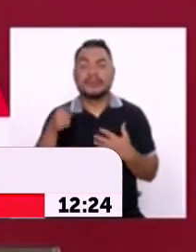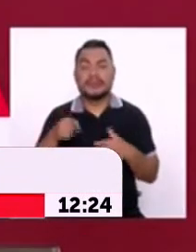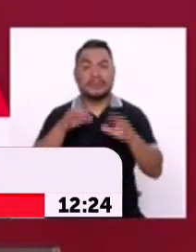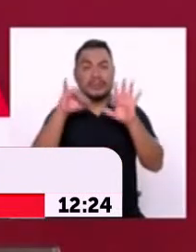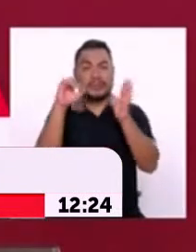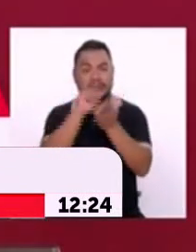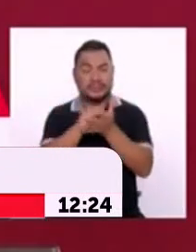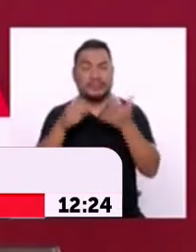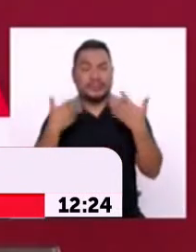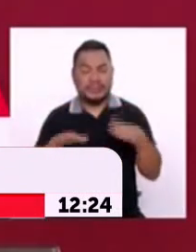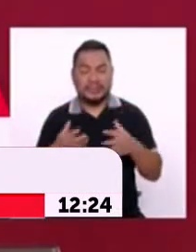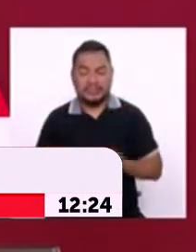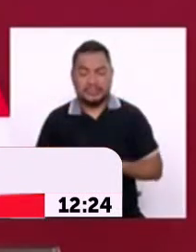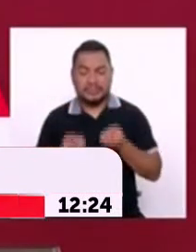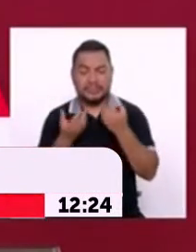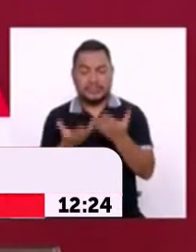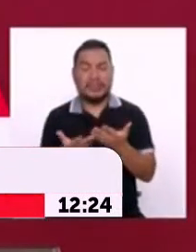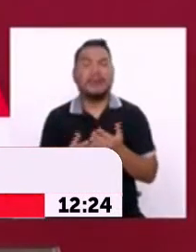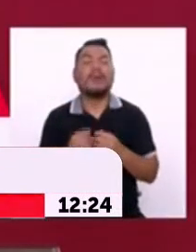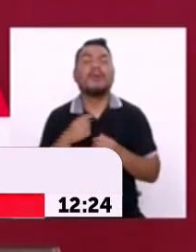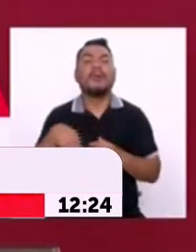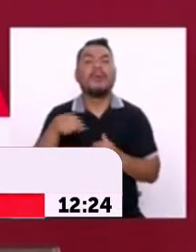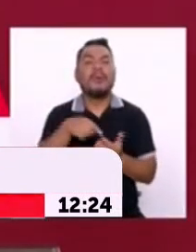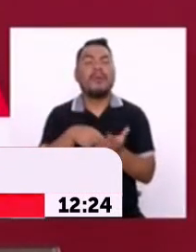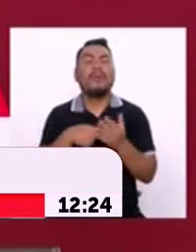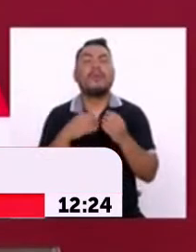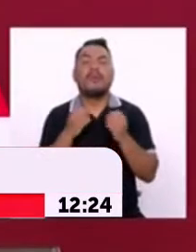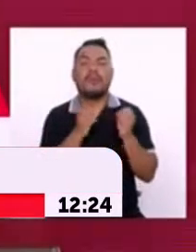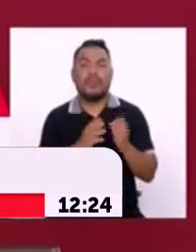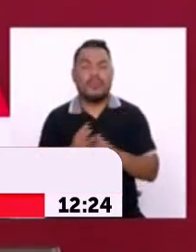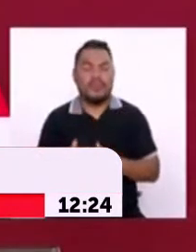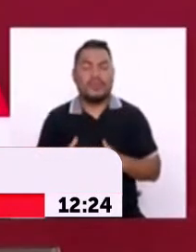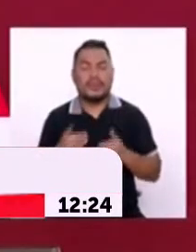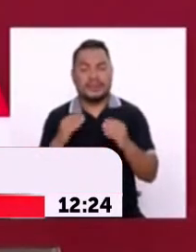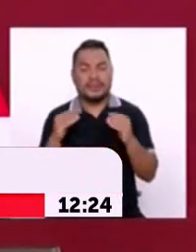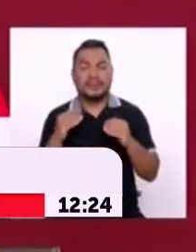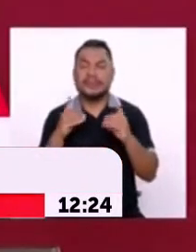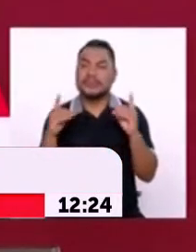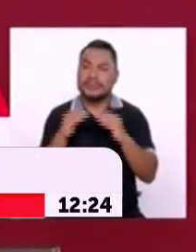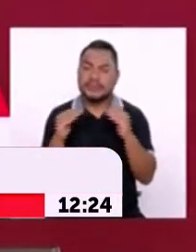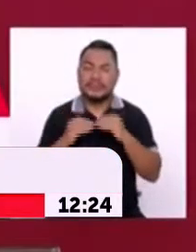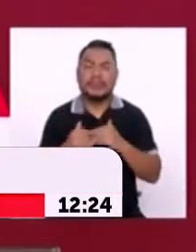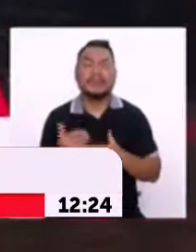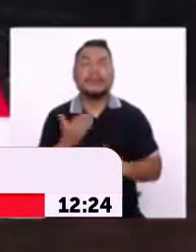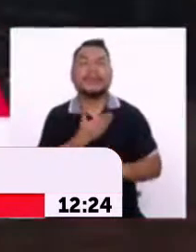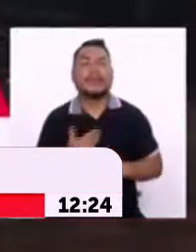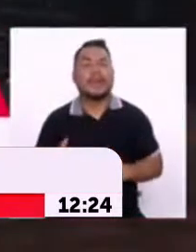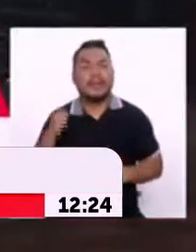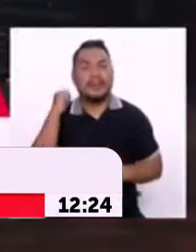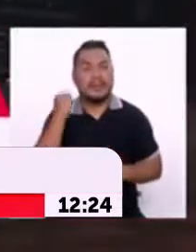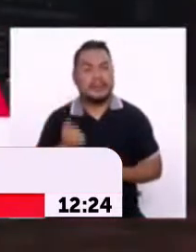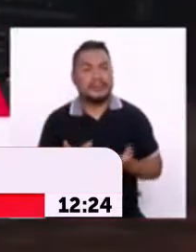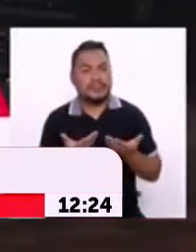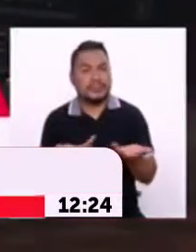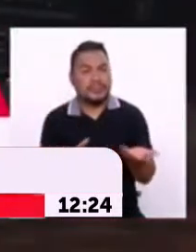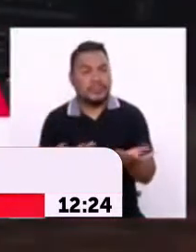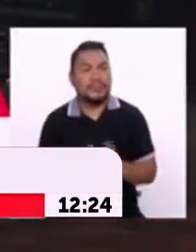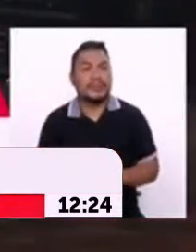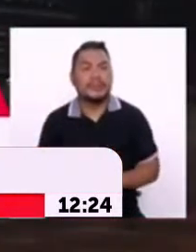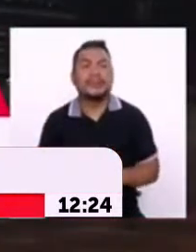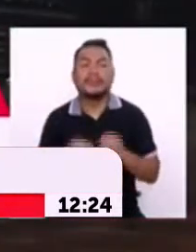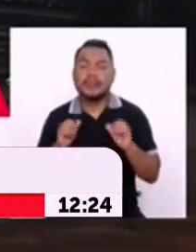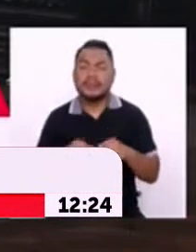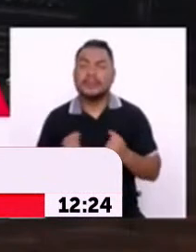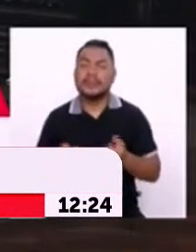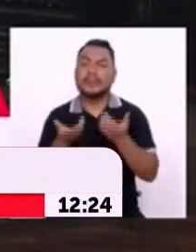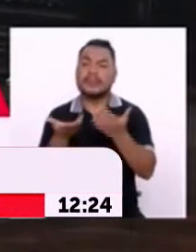En estos 6 meses hemos preservado el orden democrático y el Estado de Derecho. ¡Exitosa! Y